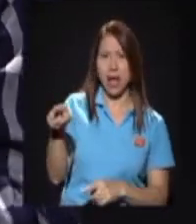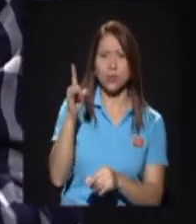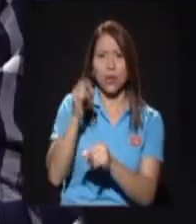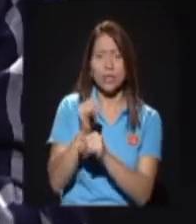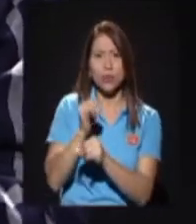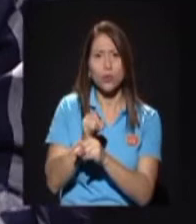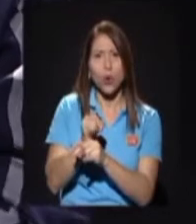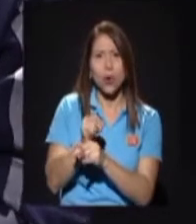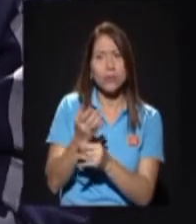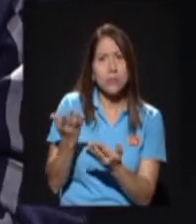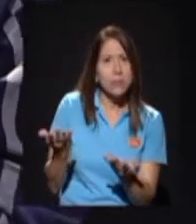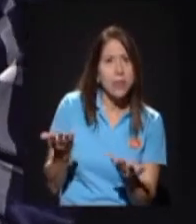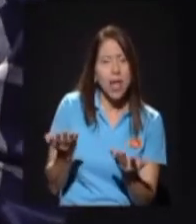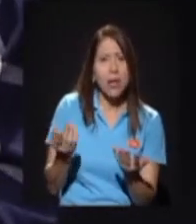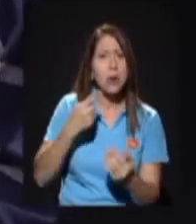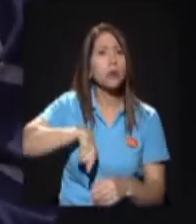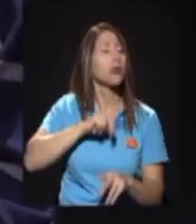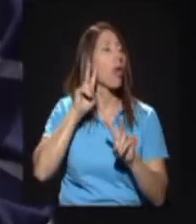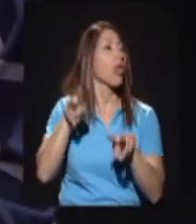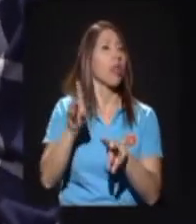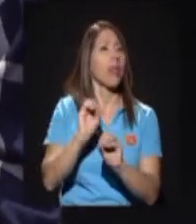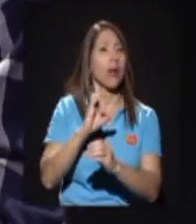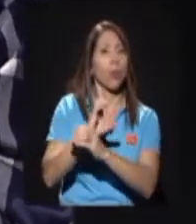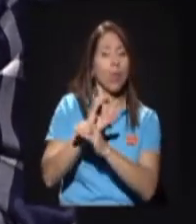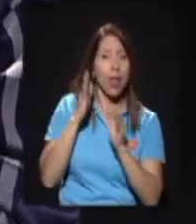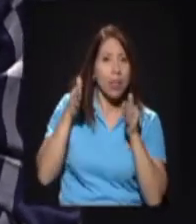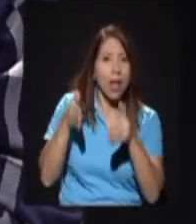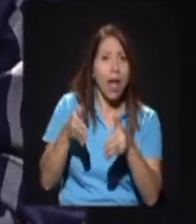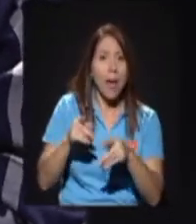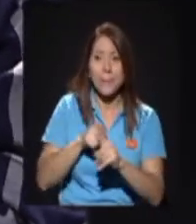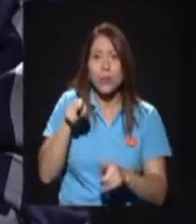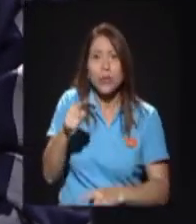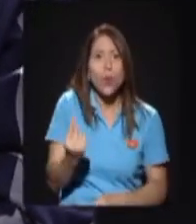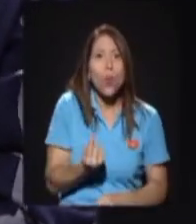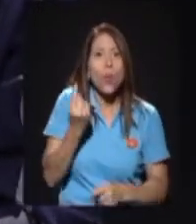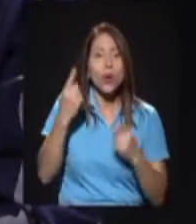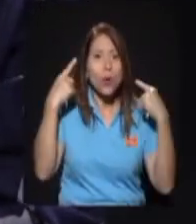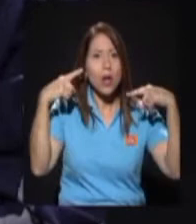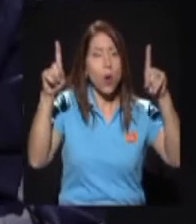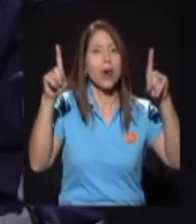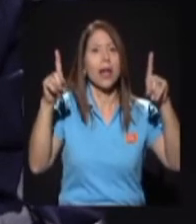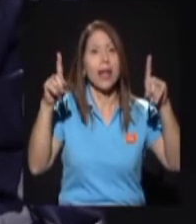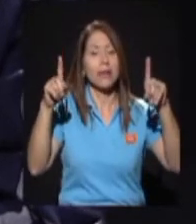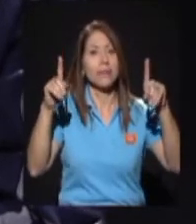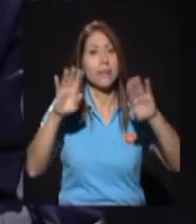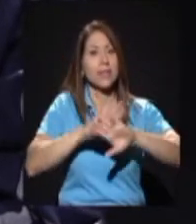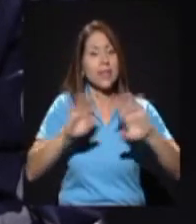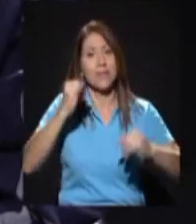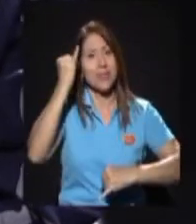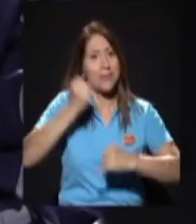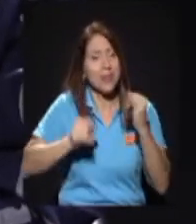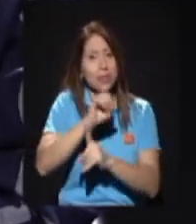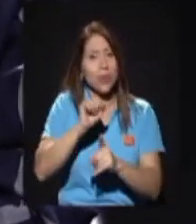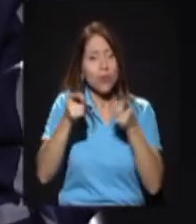como completamente descuidada, cuando habría sido lo único que logre romper ese círculo